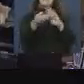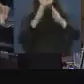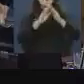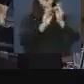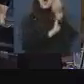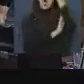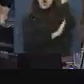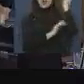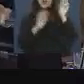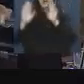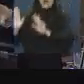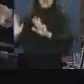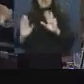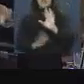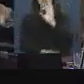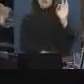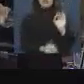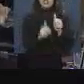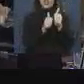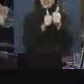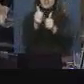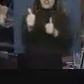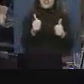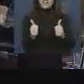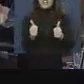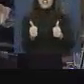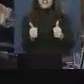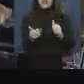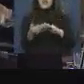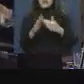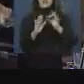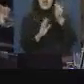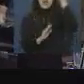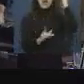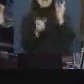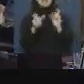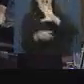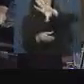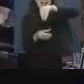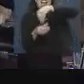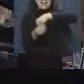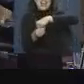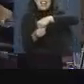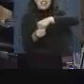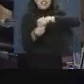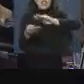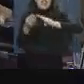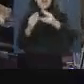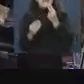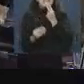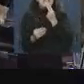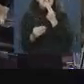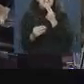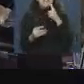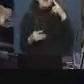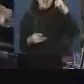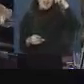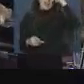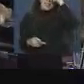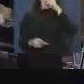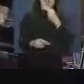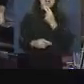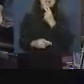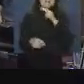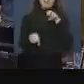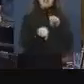porque el 99% de los dirigentes de los pueblos originarios es gente que pertenece a esos pueblos que ha vivido las dificultades que ha